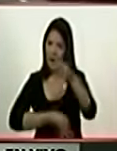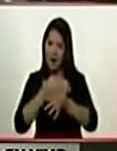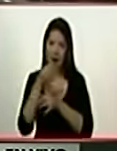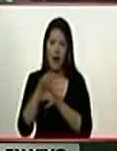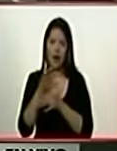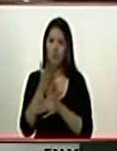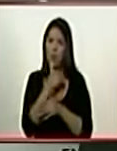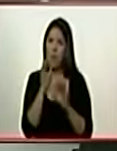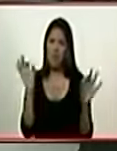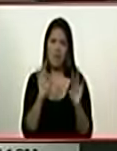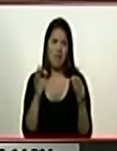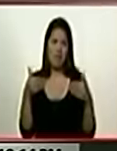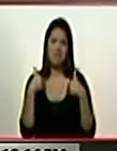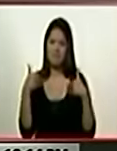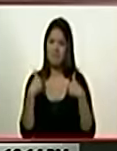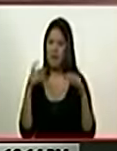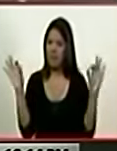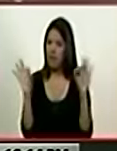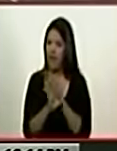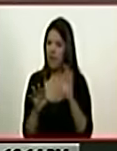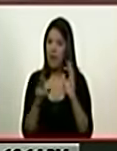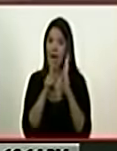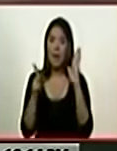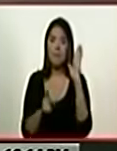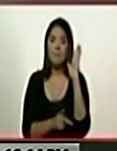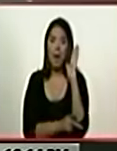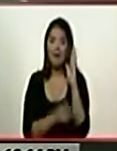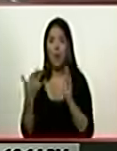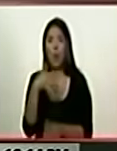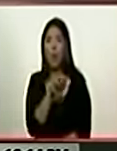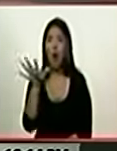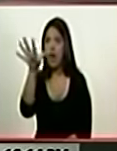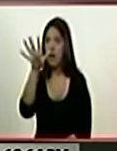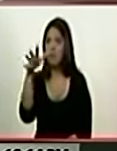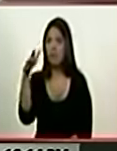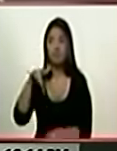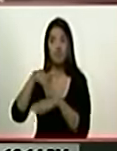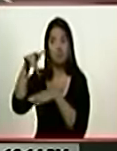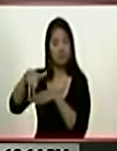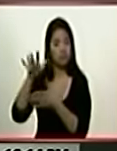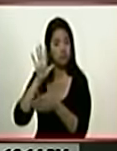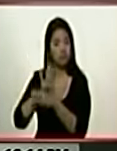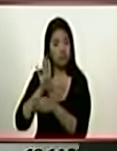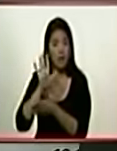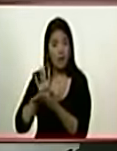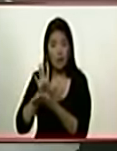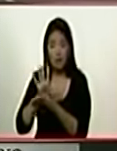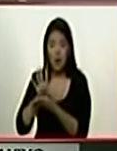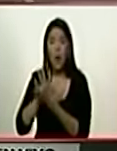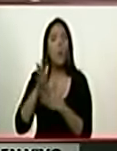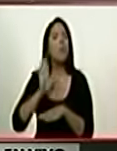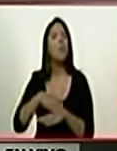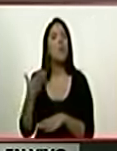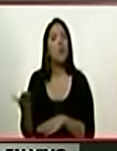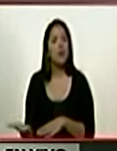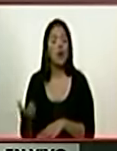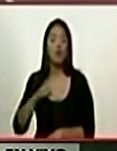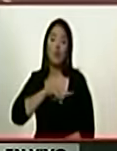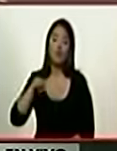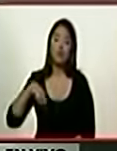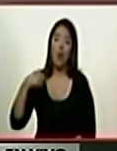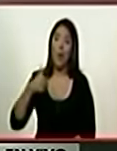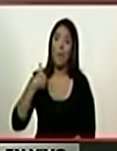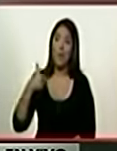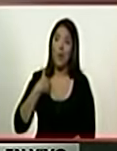absoluto el Parque Guaraira Repano, nuestro pulmón vegetal, porque aprovechamos el sobreancho